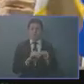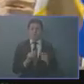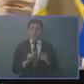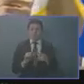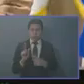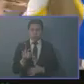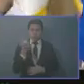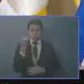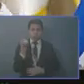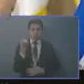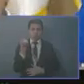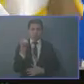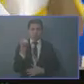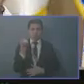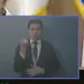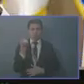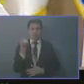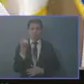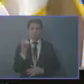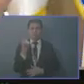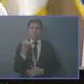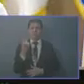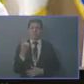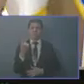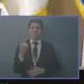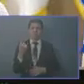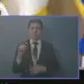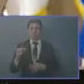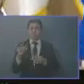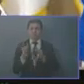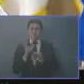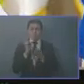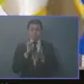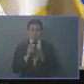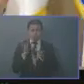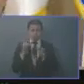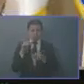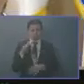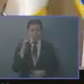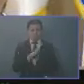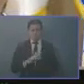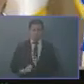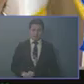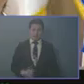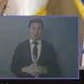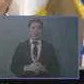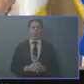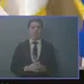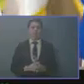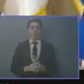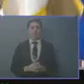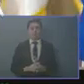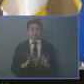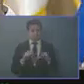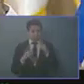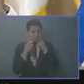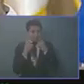primero, a las órdenes emitidas por el más alto tribunal de justicia de nuestro país.